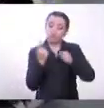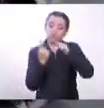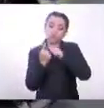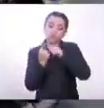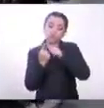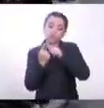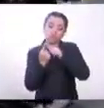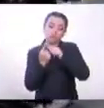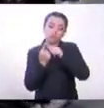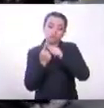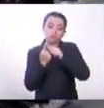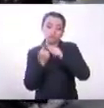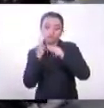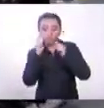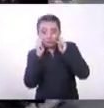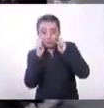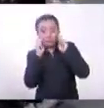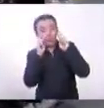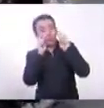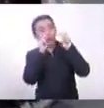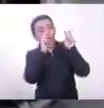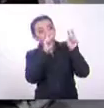vieron este letrero.